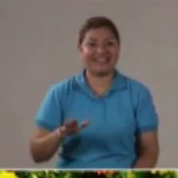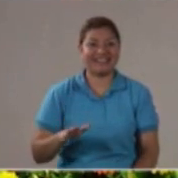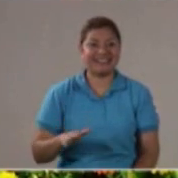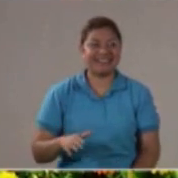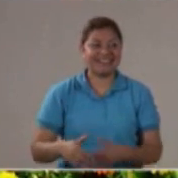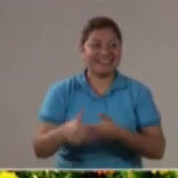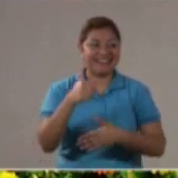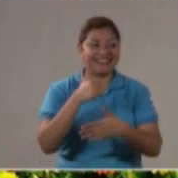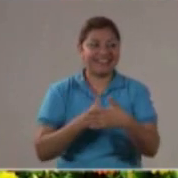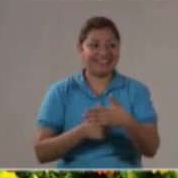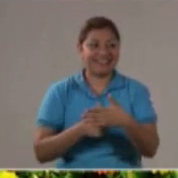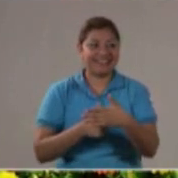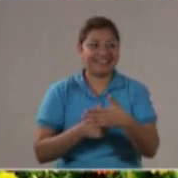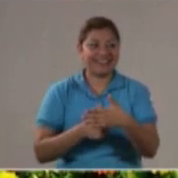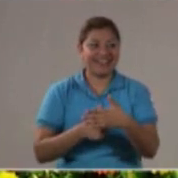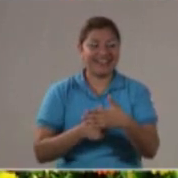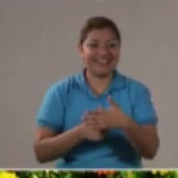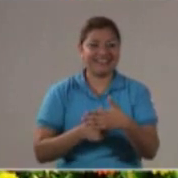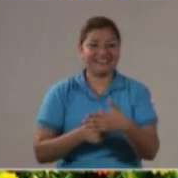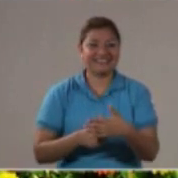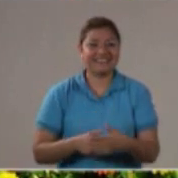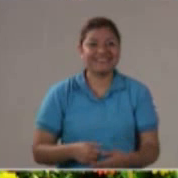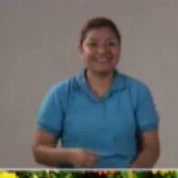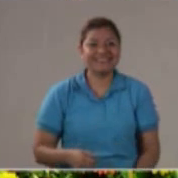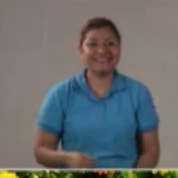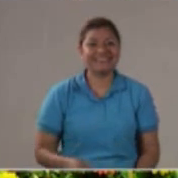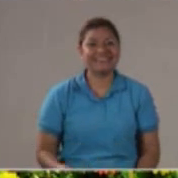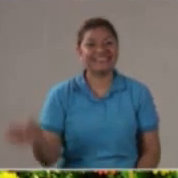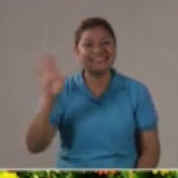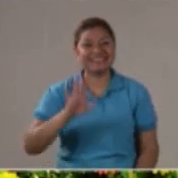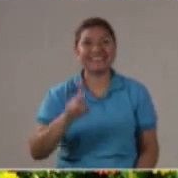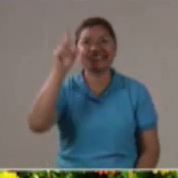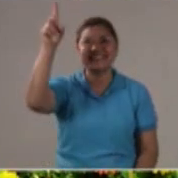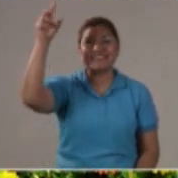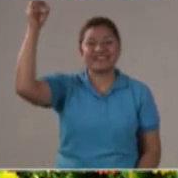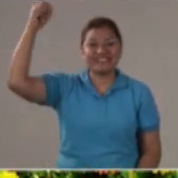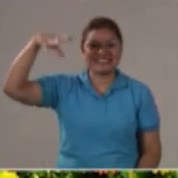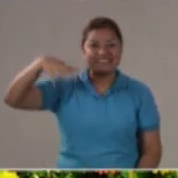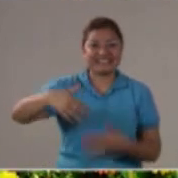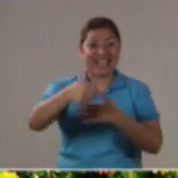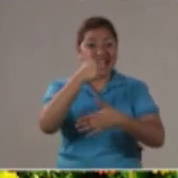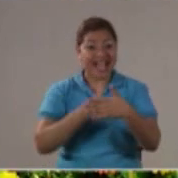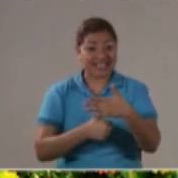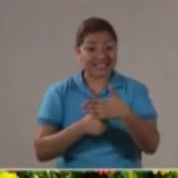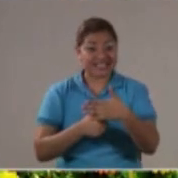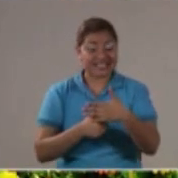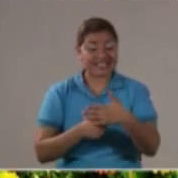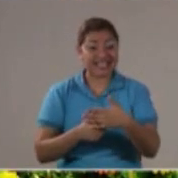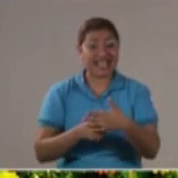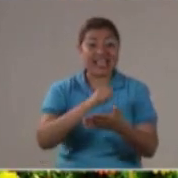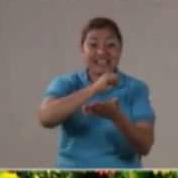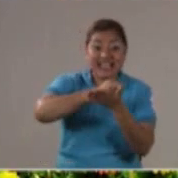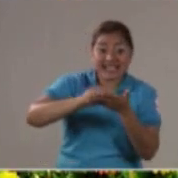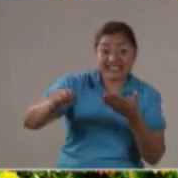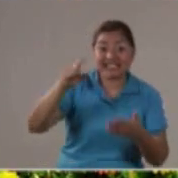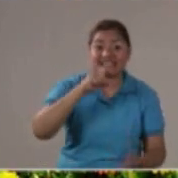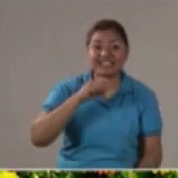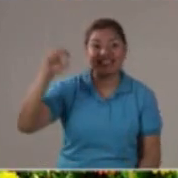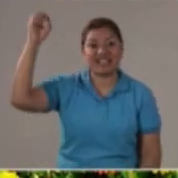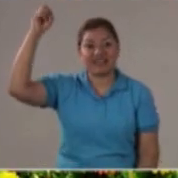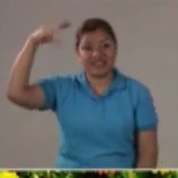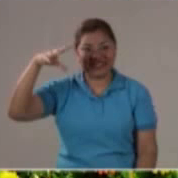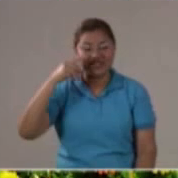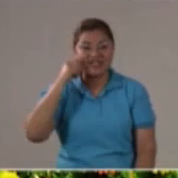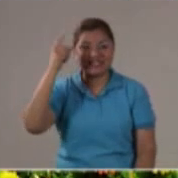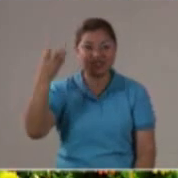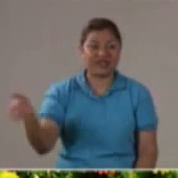Cena yo bendigo, después de la Santa Cena me bendice. Antes de la Santa Cena bendijo el Señor, después de la